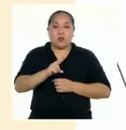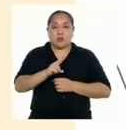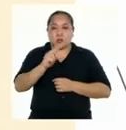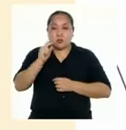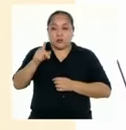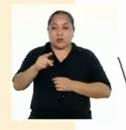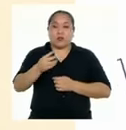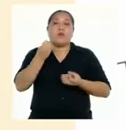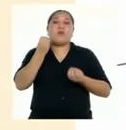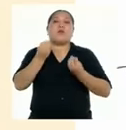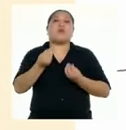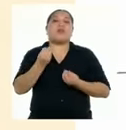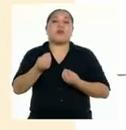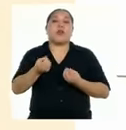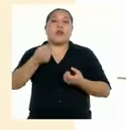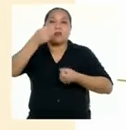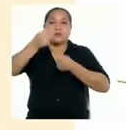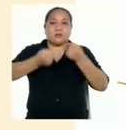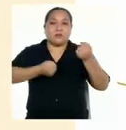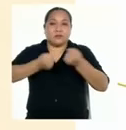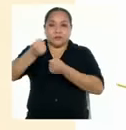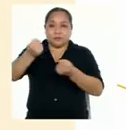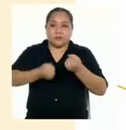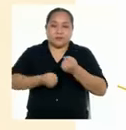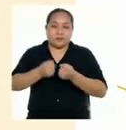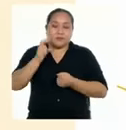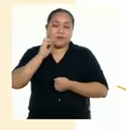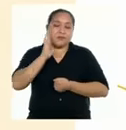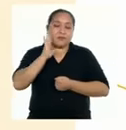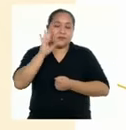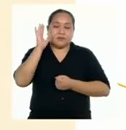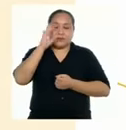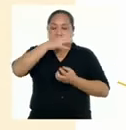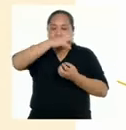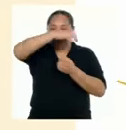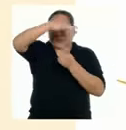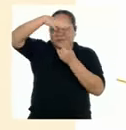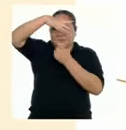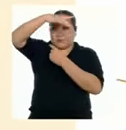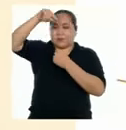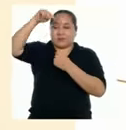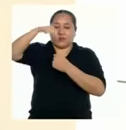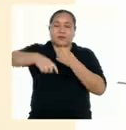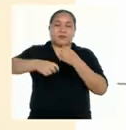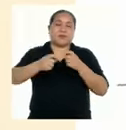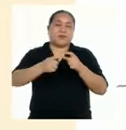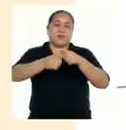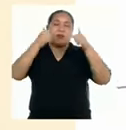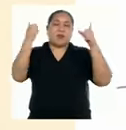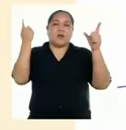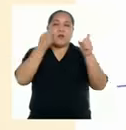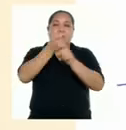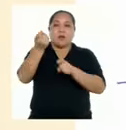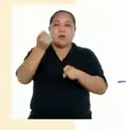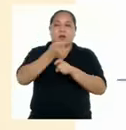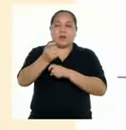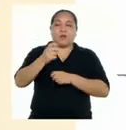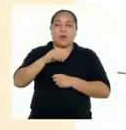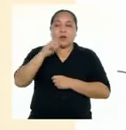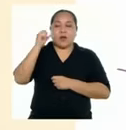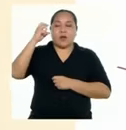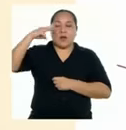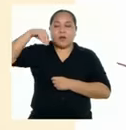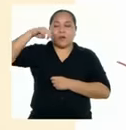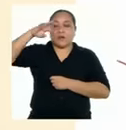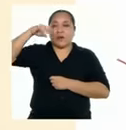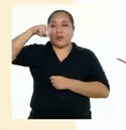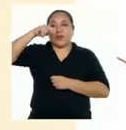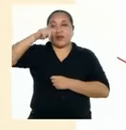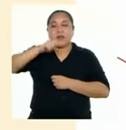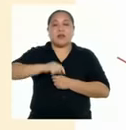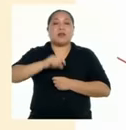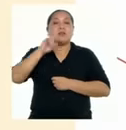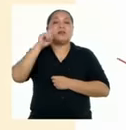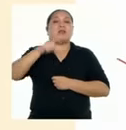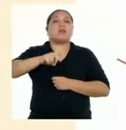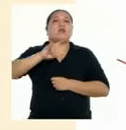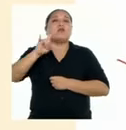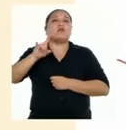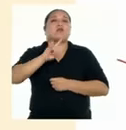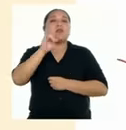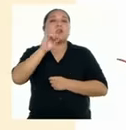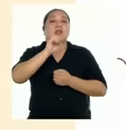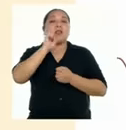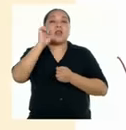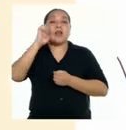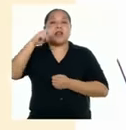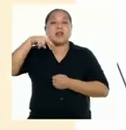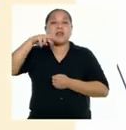no renovable. Eso supone un gran problema ambiental y un reto para todos. Por ello, es necesario el uso de energía limpia que